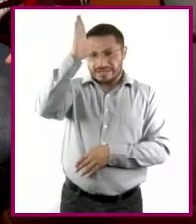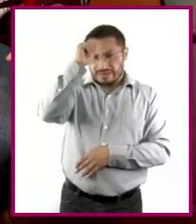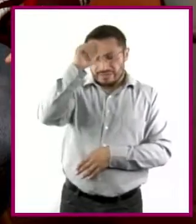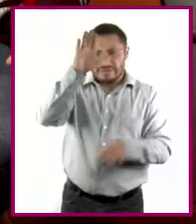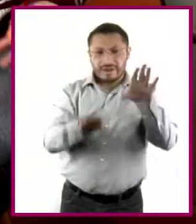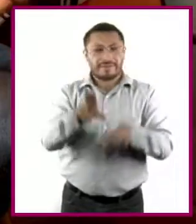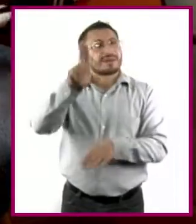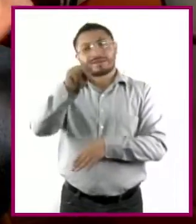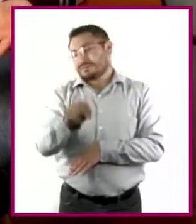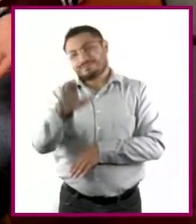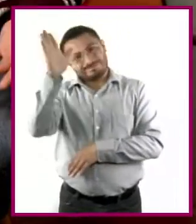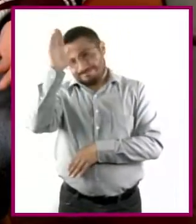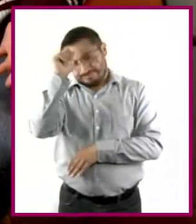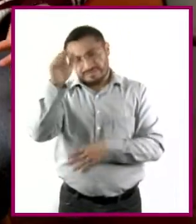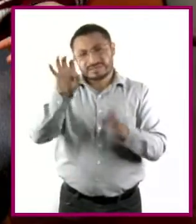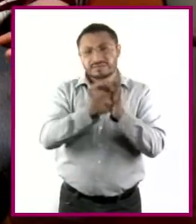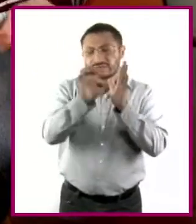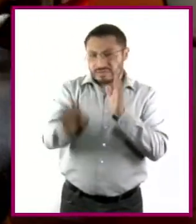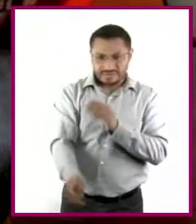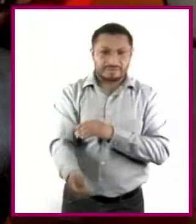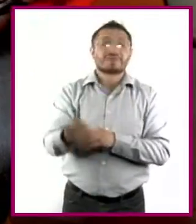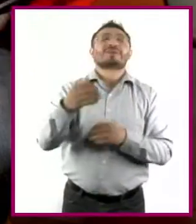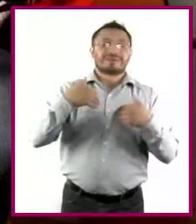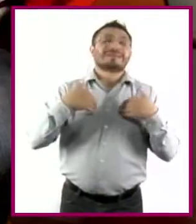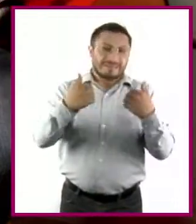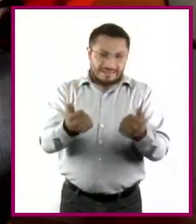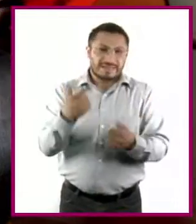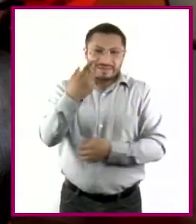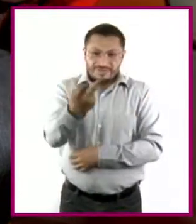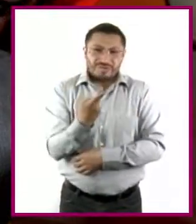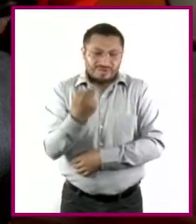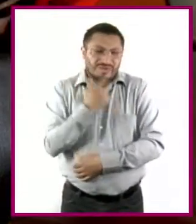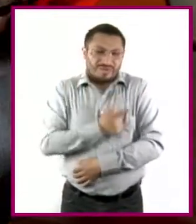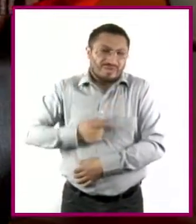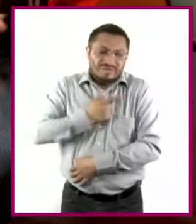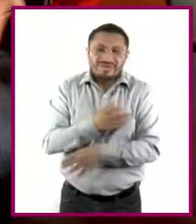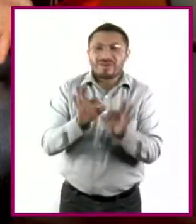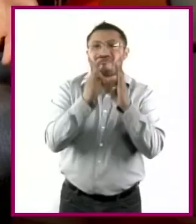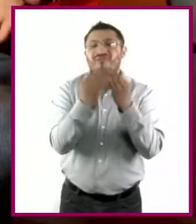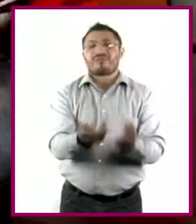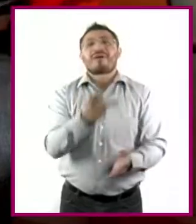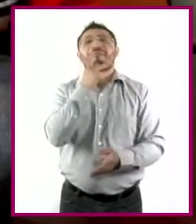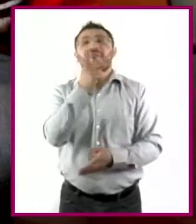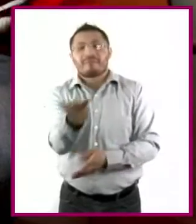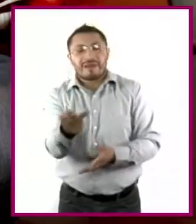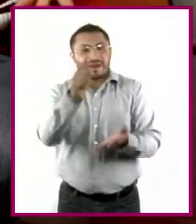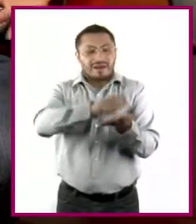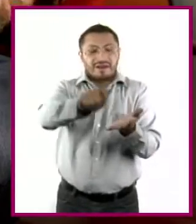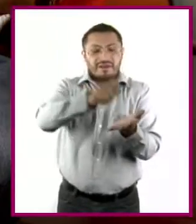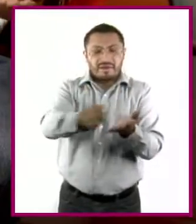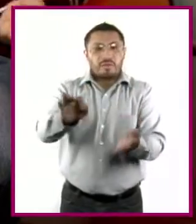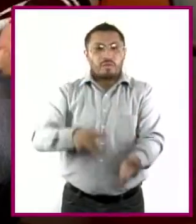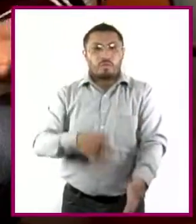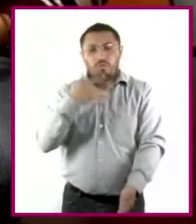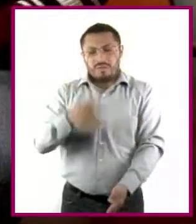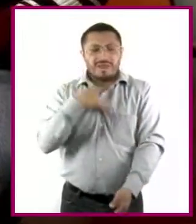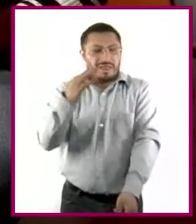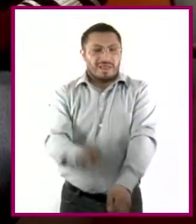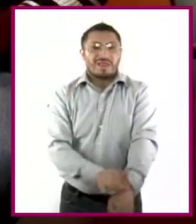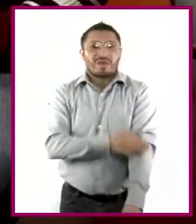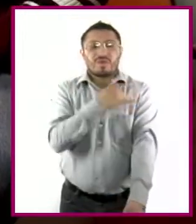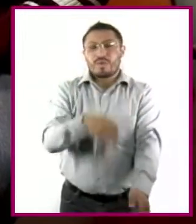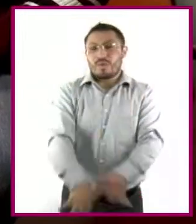ejemplo, hay algo en lo que sí nos entendemos. A los dos nos apasiona la manera en la que la palabra puede, despertar emociones y